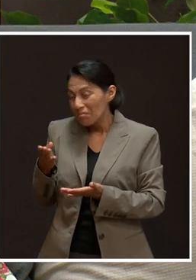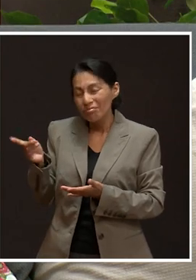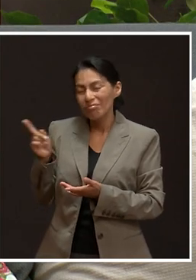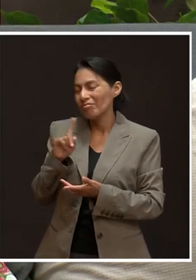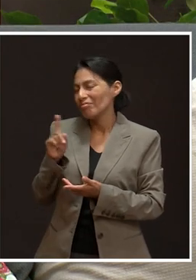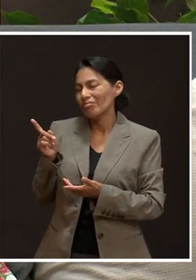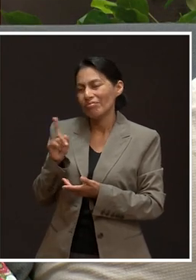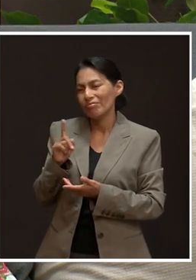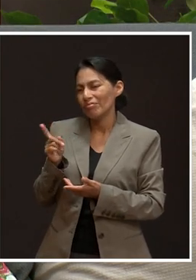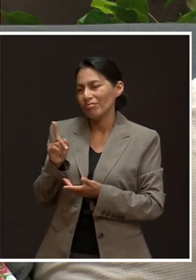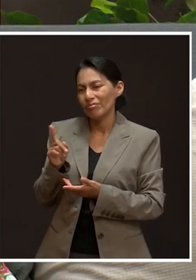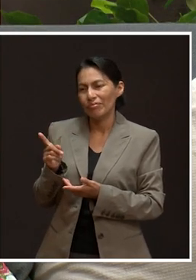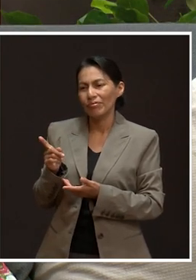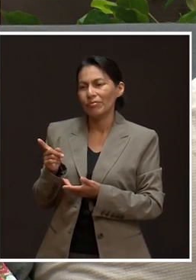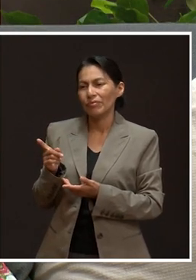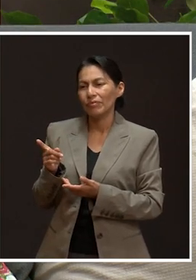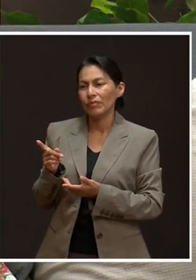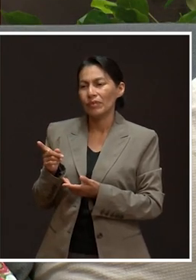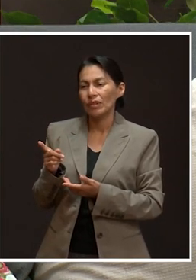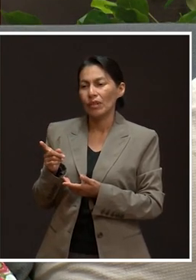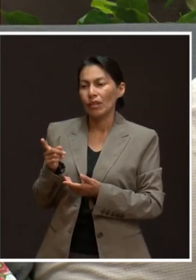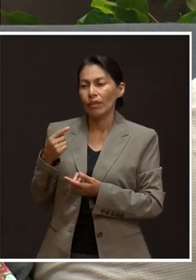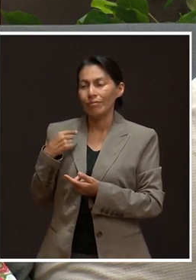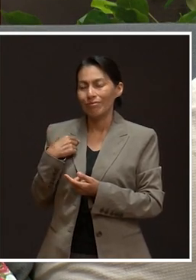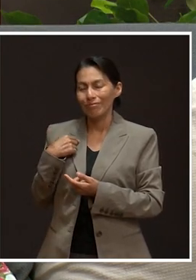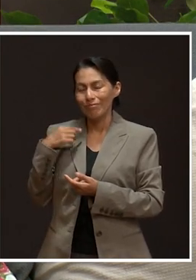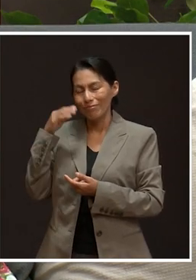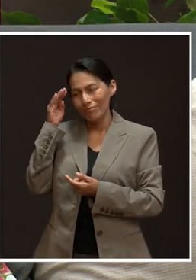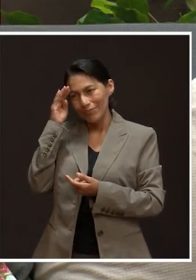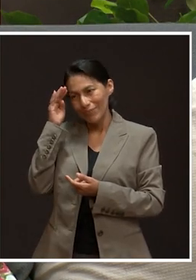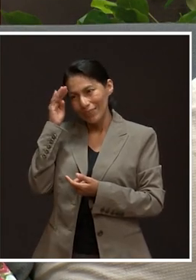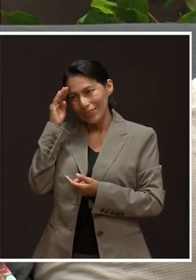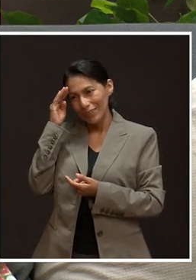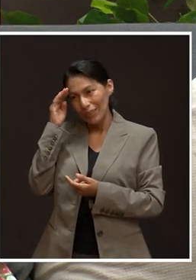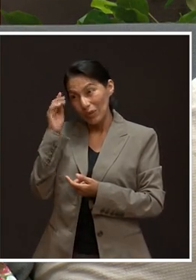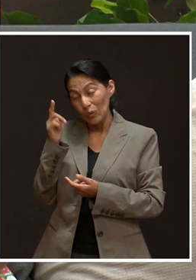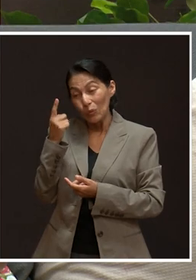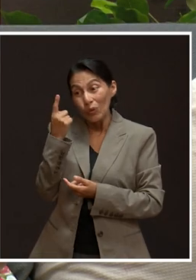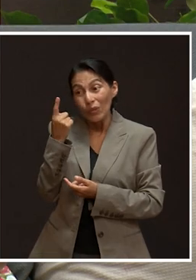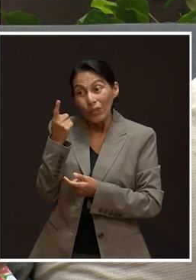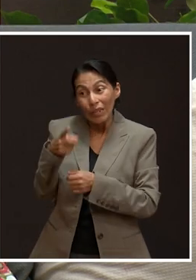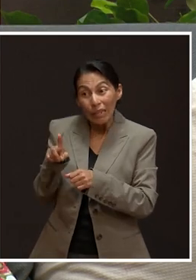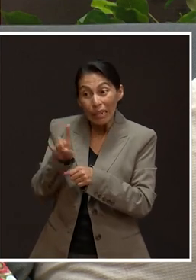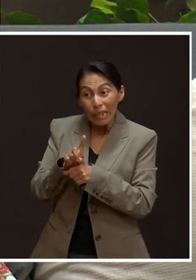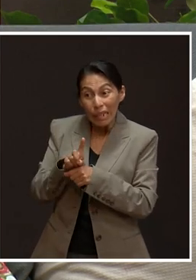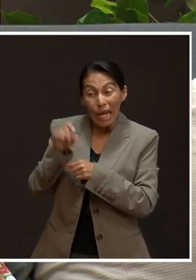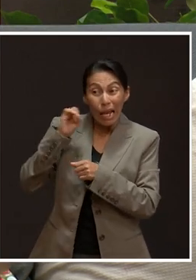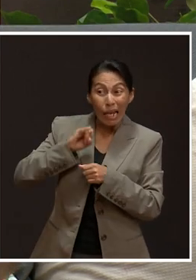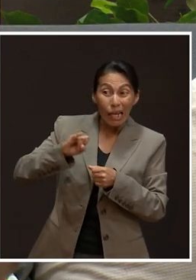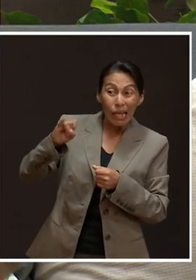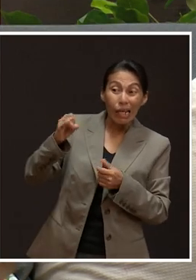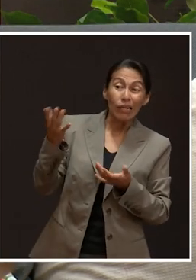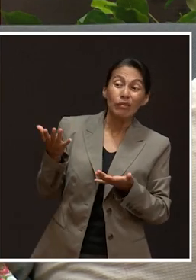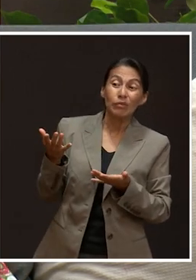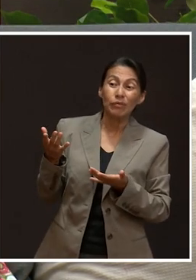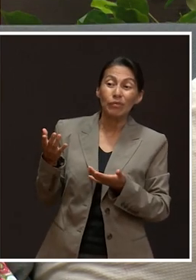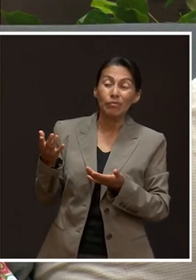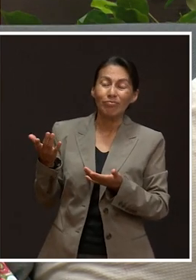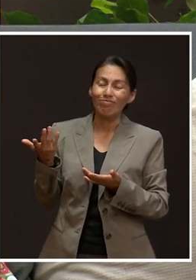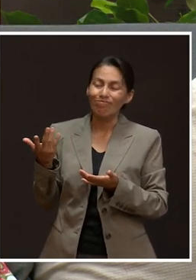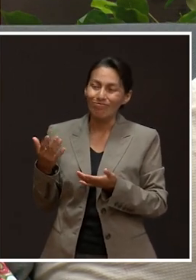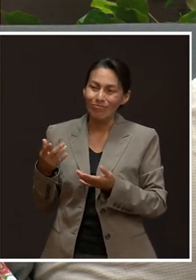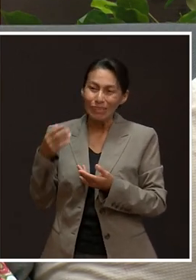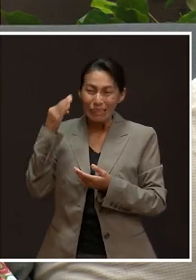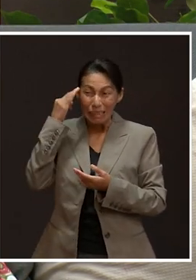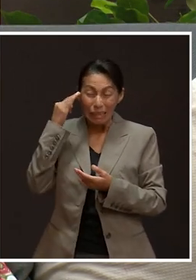me fue nada bien. Y si yo tengo que agarrar un día, tiene que ser, pues, solamente un día, porque en la distancia, entonces, me quita